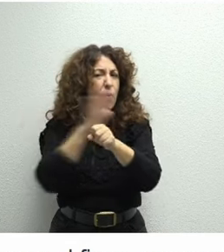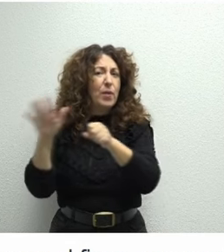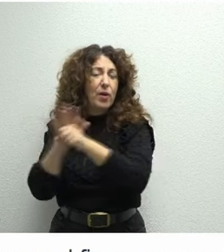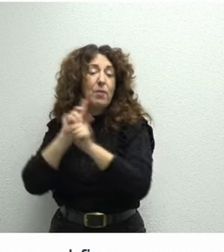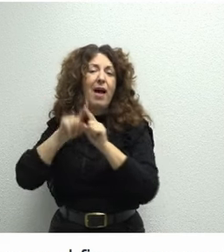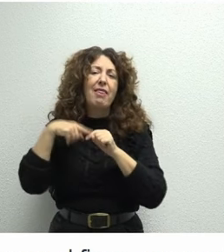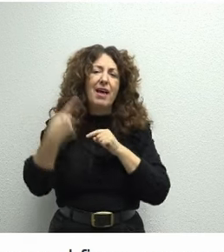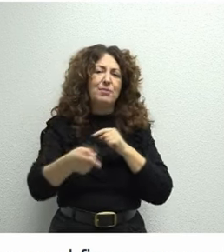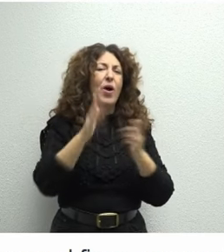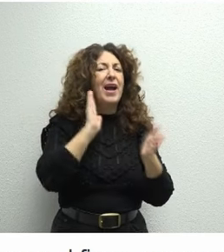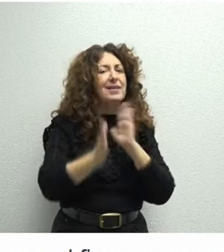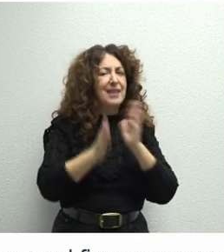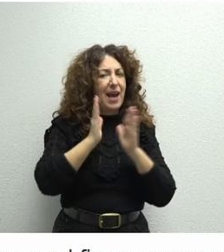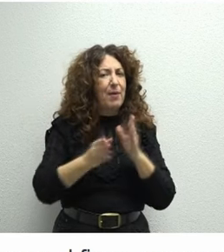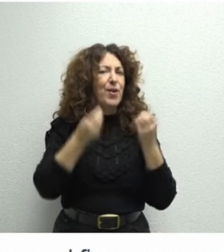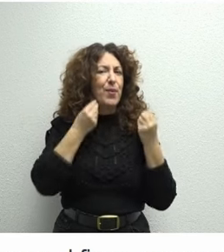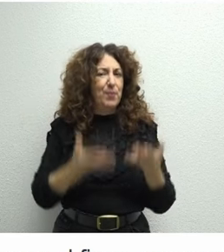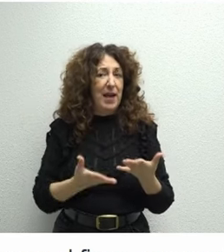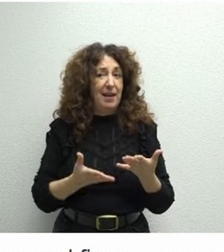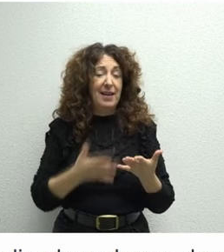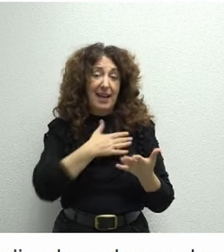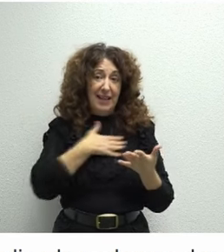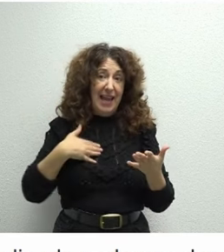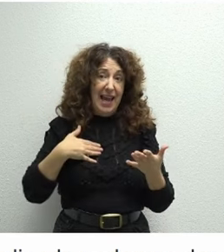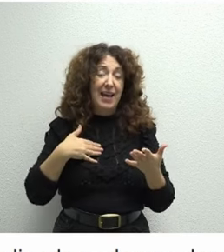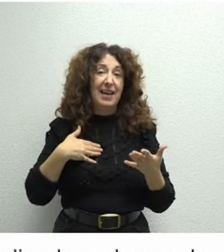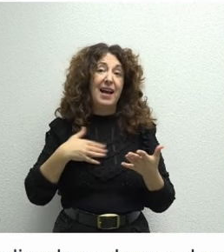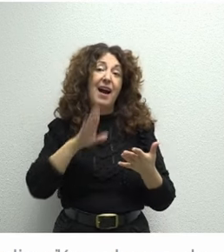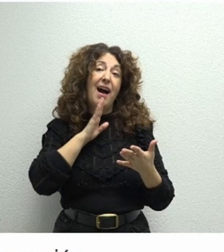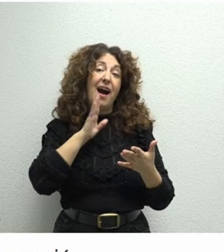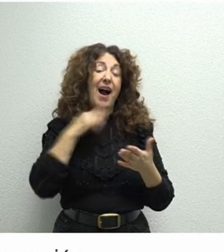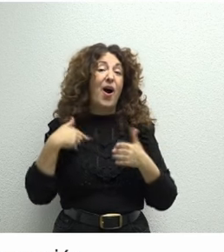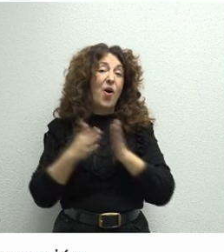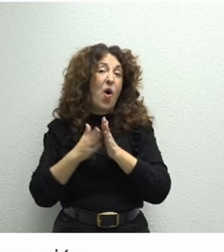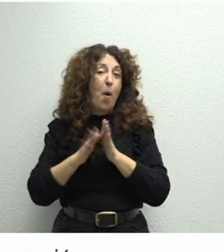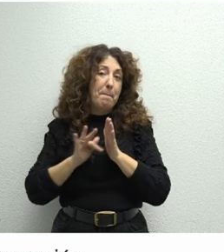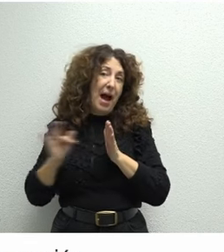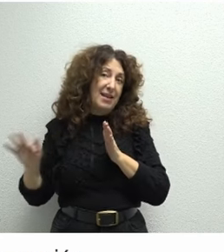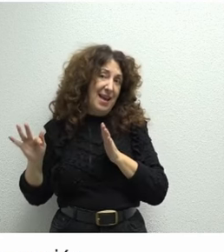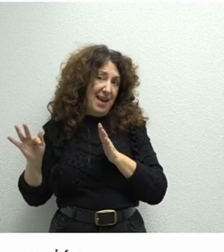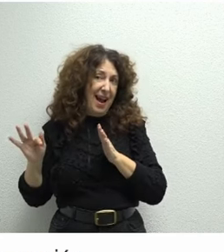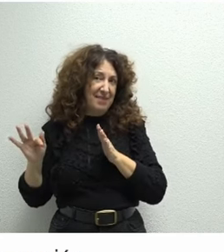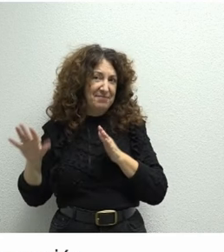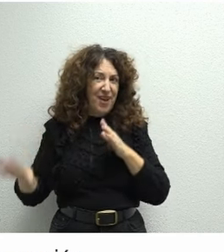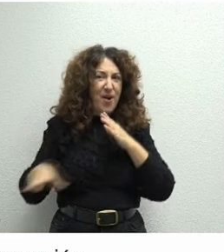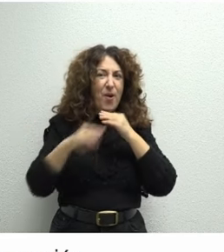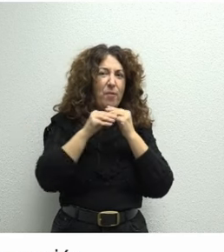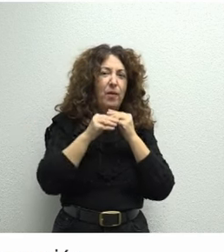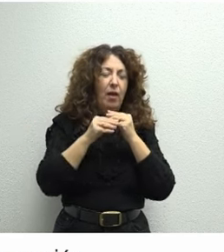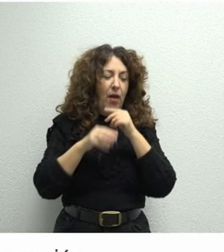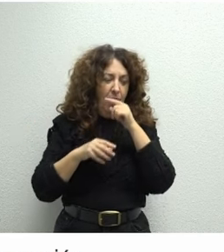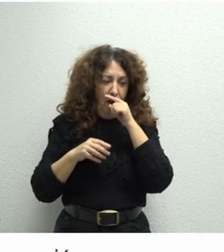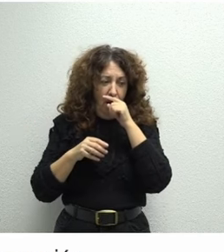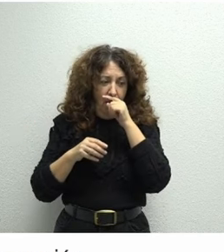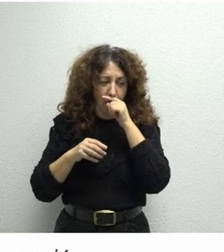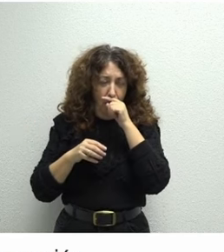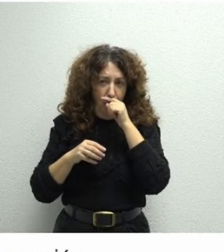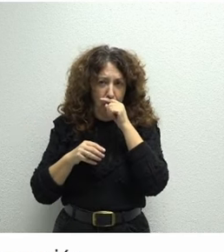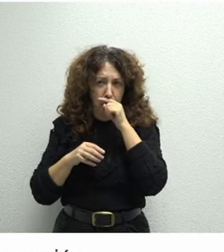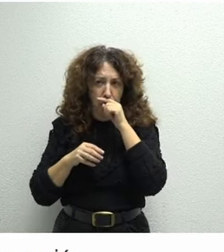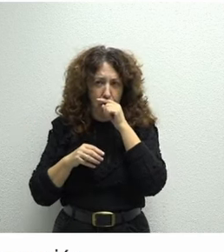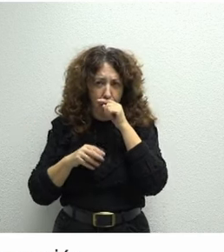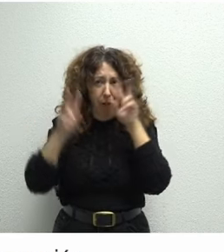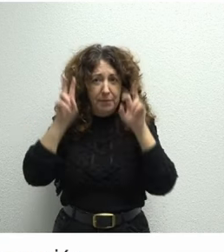queríamos un poco destacar esto porque es verdad que Bueno completando un poco lo que ha dicho mi compañera mamen eh basado en en lo que es todas las